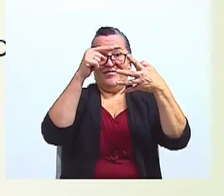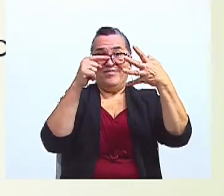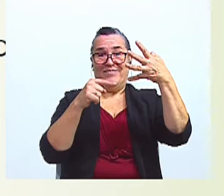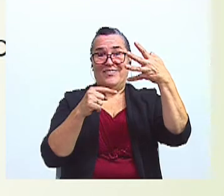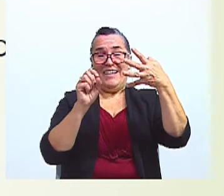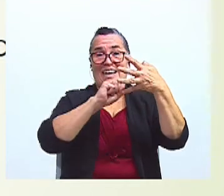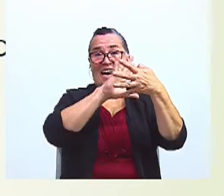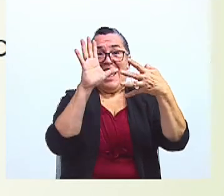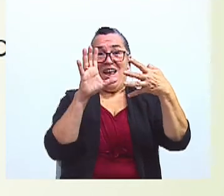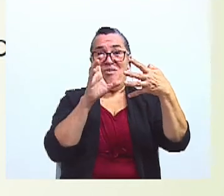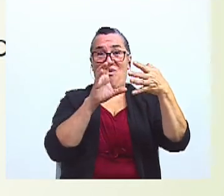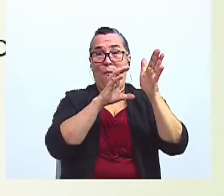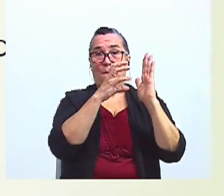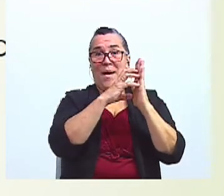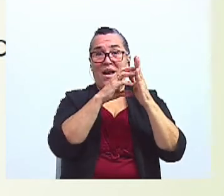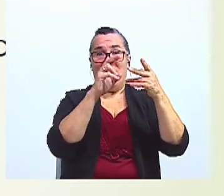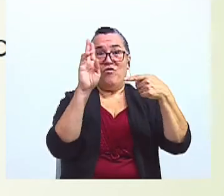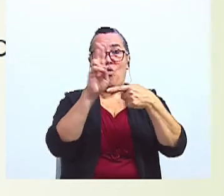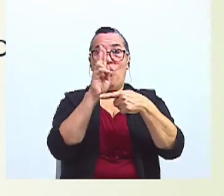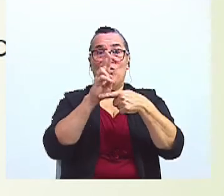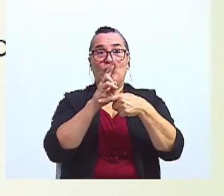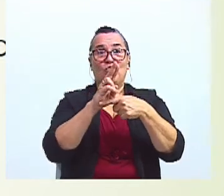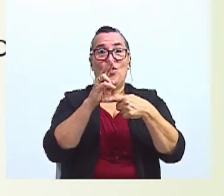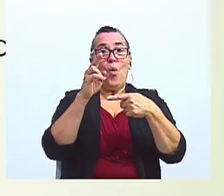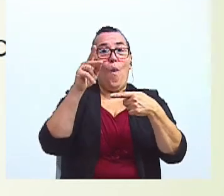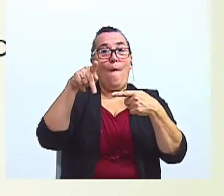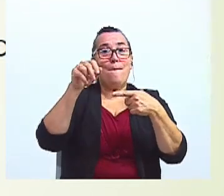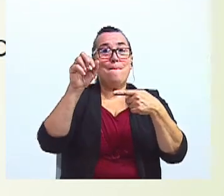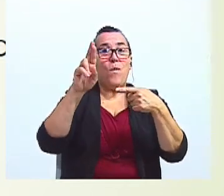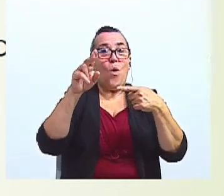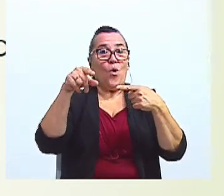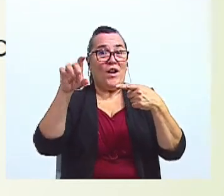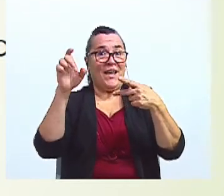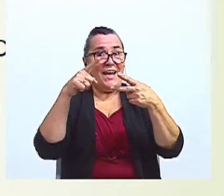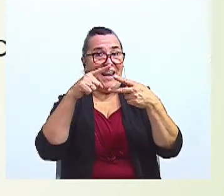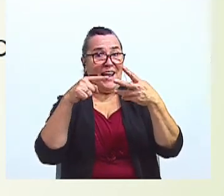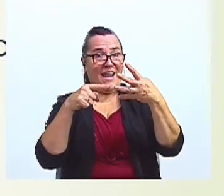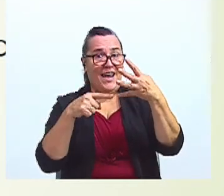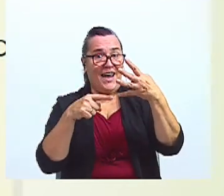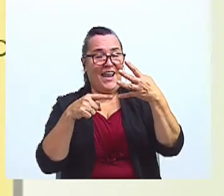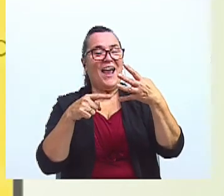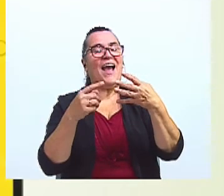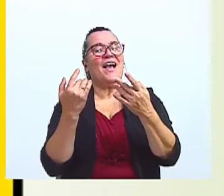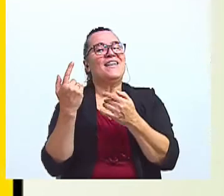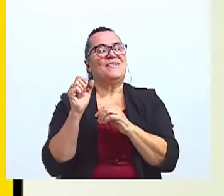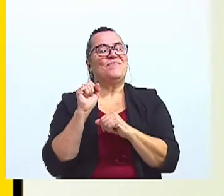este párrafo el uso de los porqués? Espero que sí.